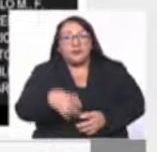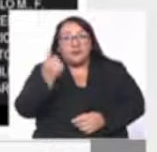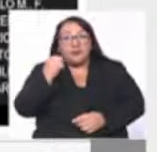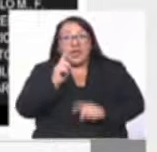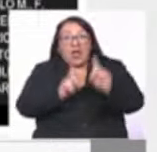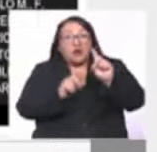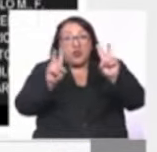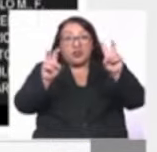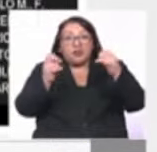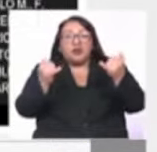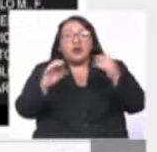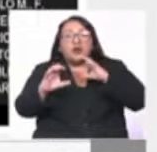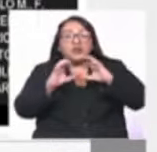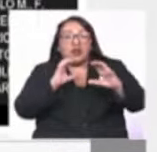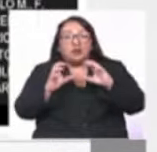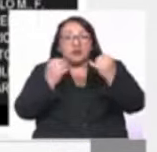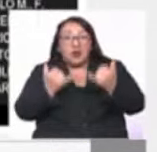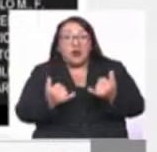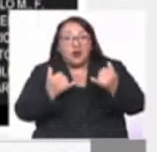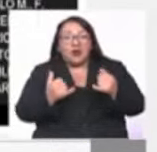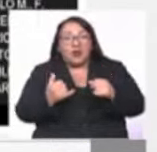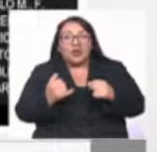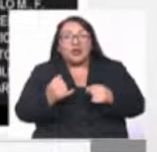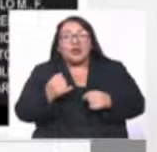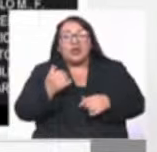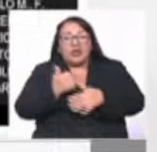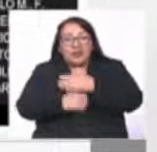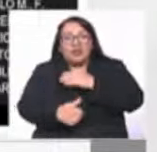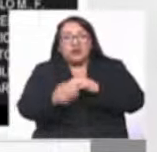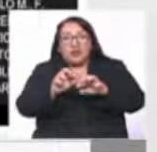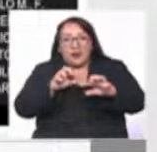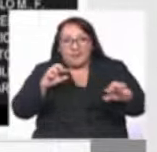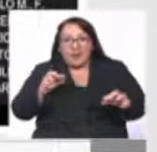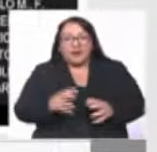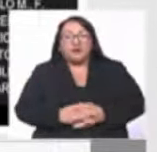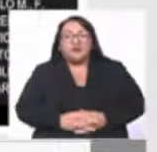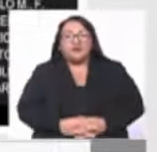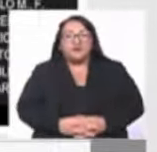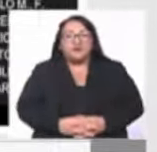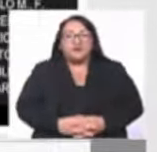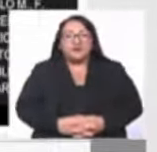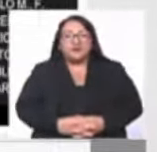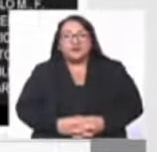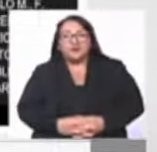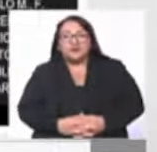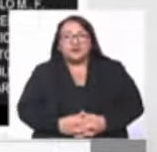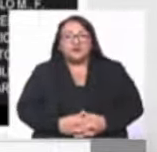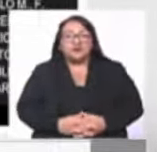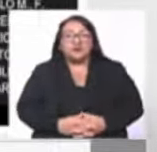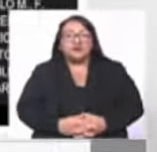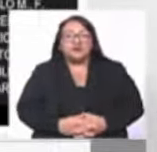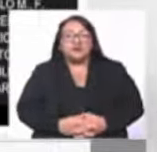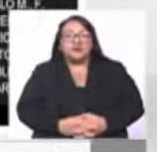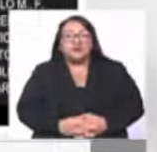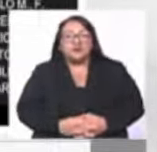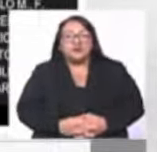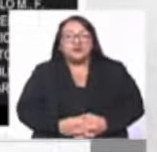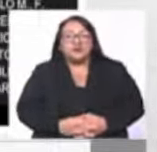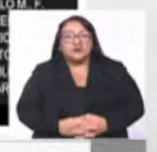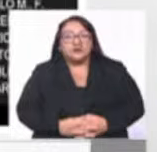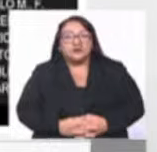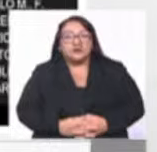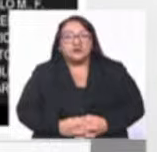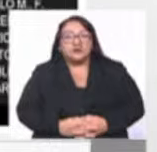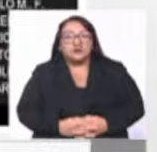están previstos a tratarse en la sesión plenaria de hoy según el acuerdo